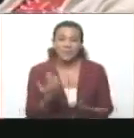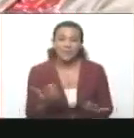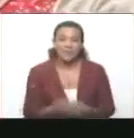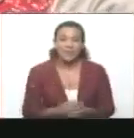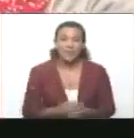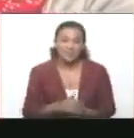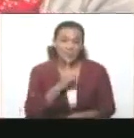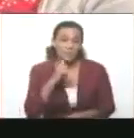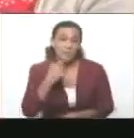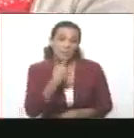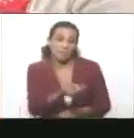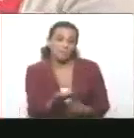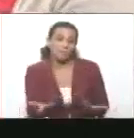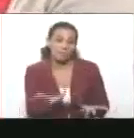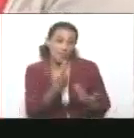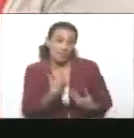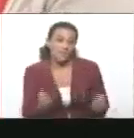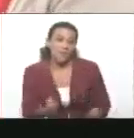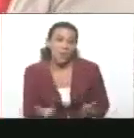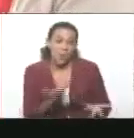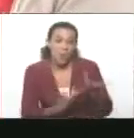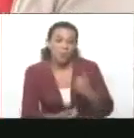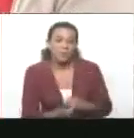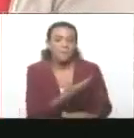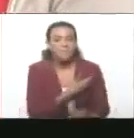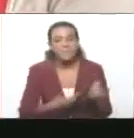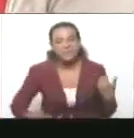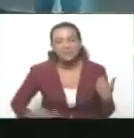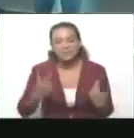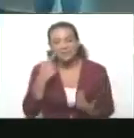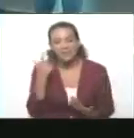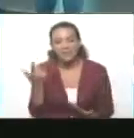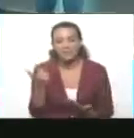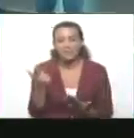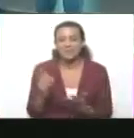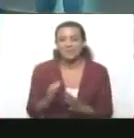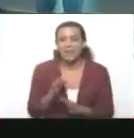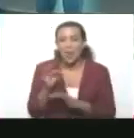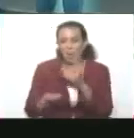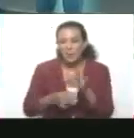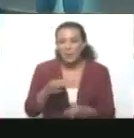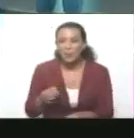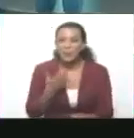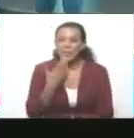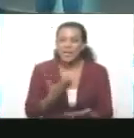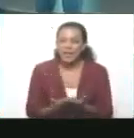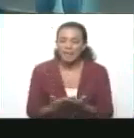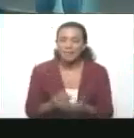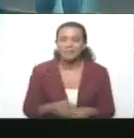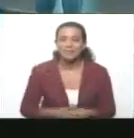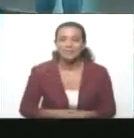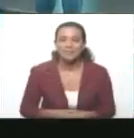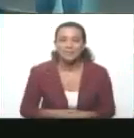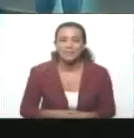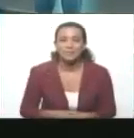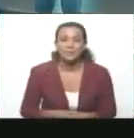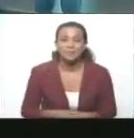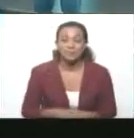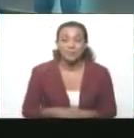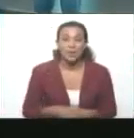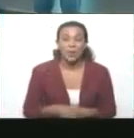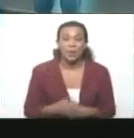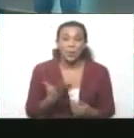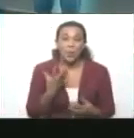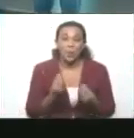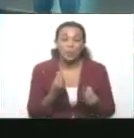que me dice eres tú. Bueno, presidente, vengo a darle gracias por los cilindros que